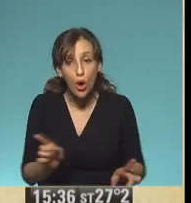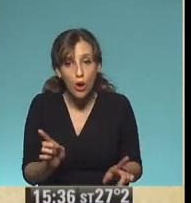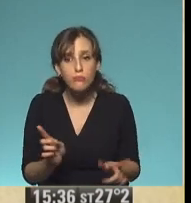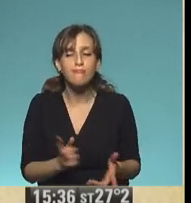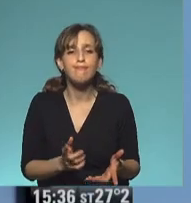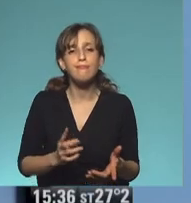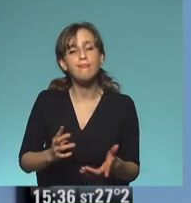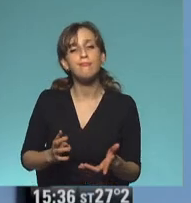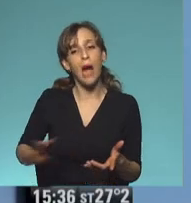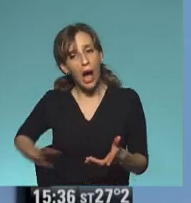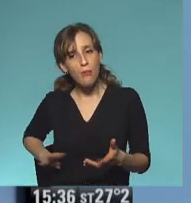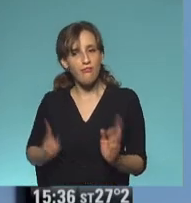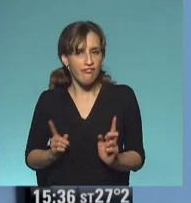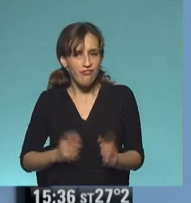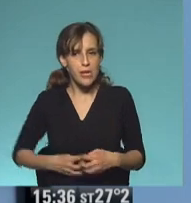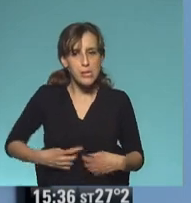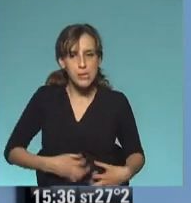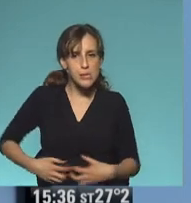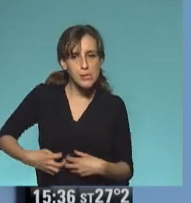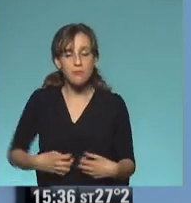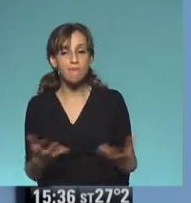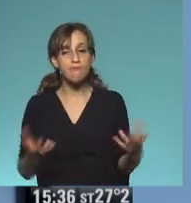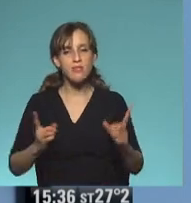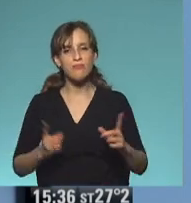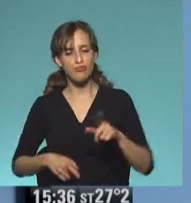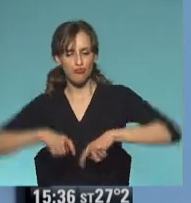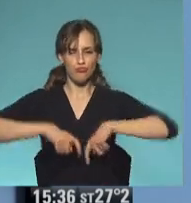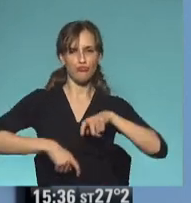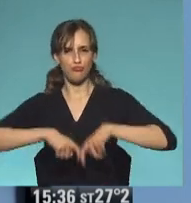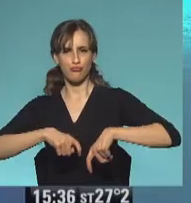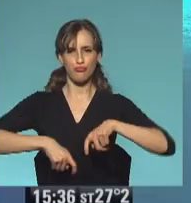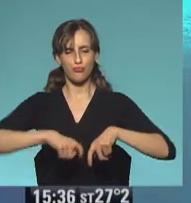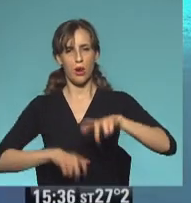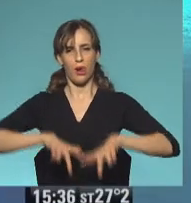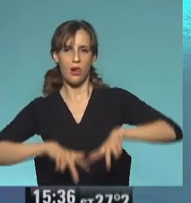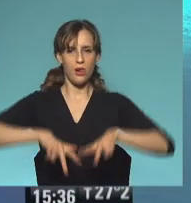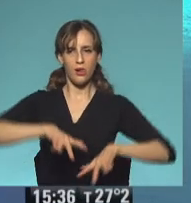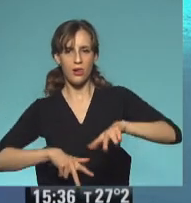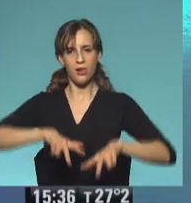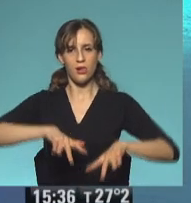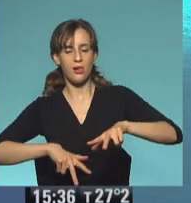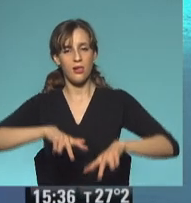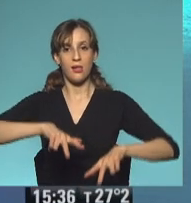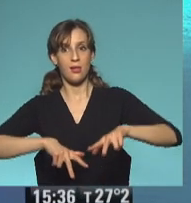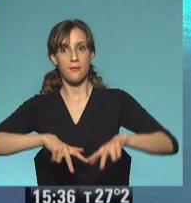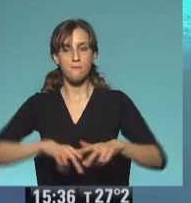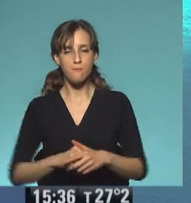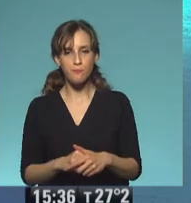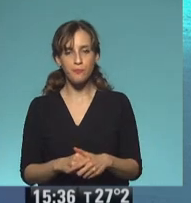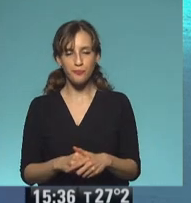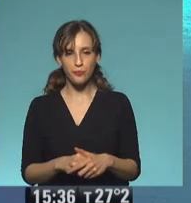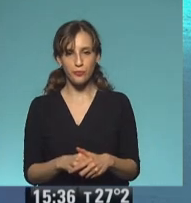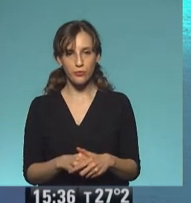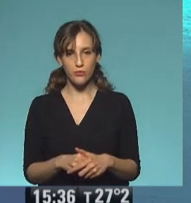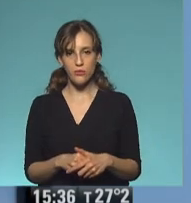para comérselo. Empezó a caminar, toda durita, porque si no, le parecía que se le iba a despintar el pico.